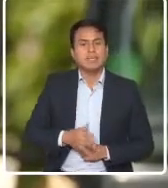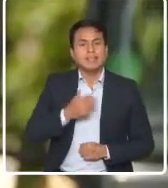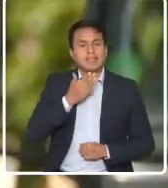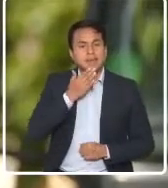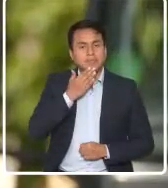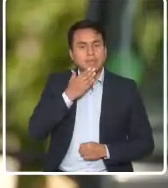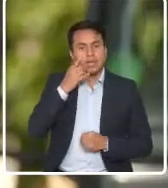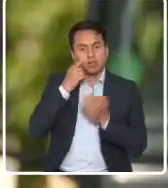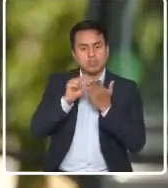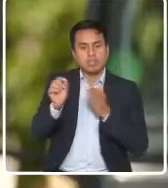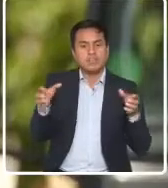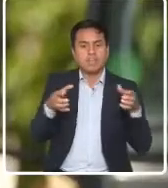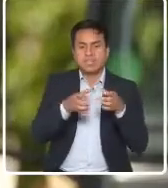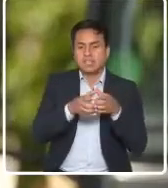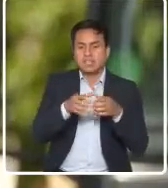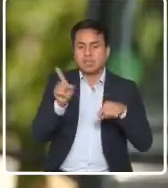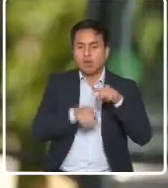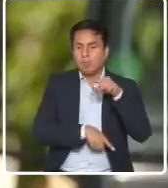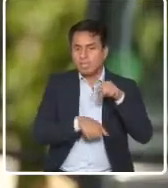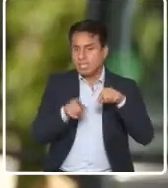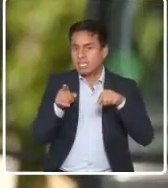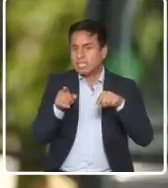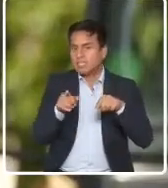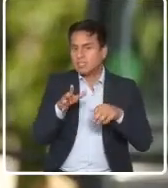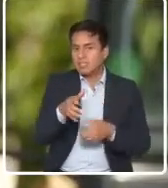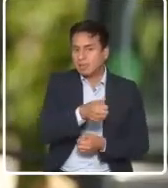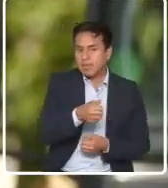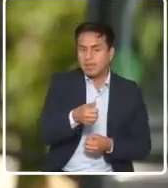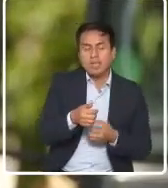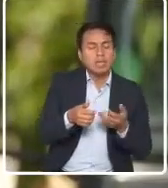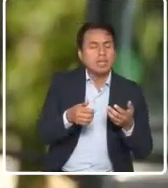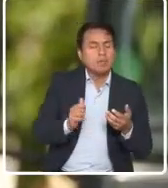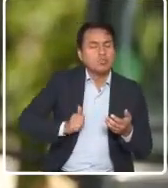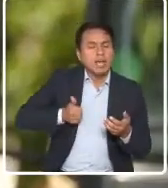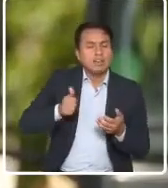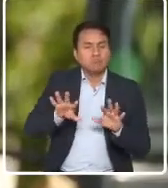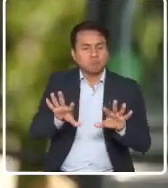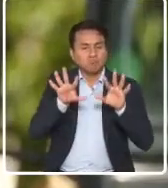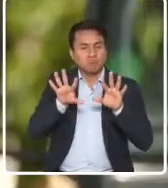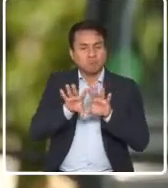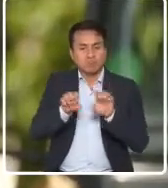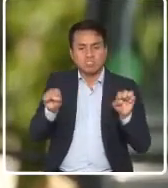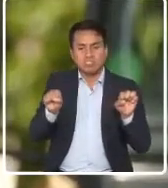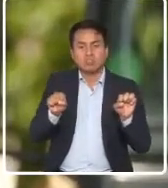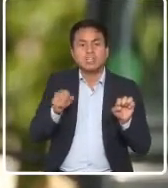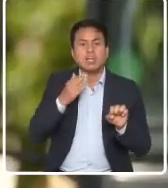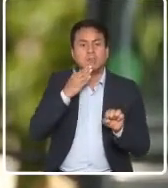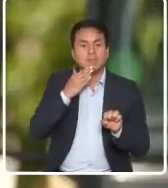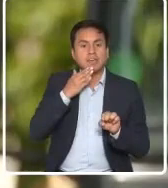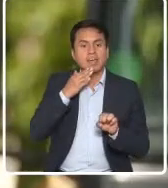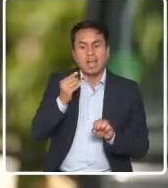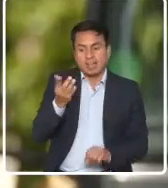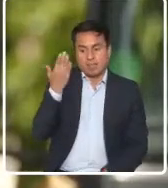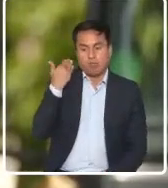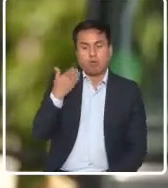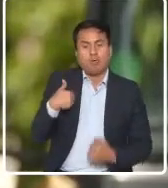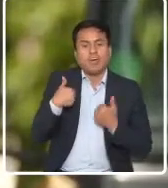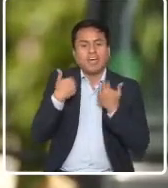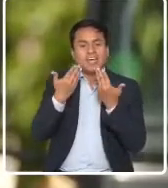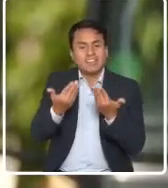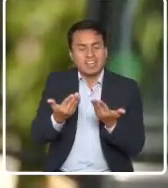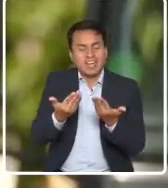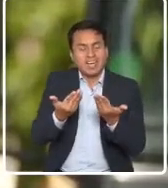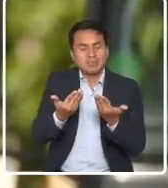También quiero reconocer a brigadistas, a combatientes y voluntarios destacados por su compromiso y rigor, a quienes acabamos de